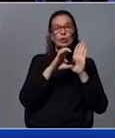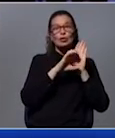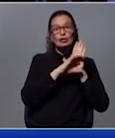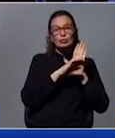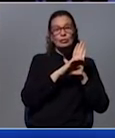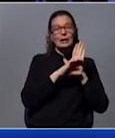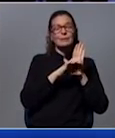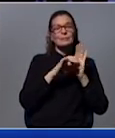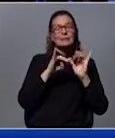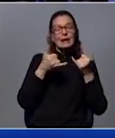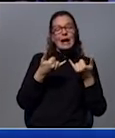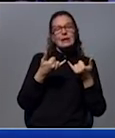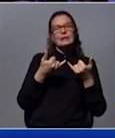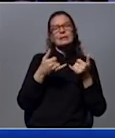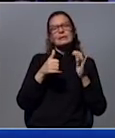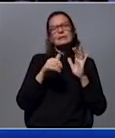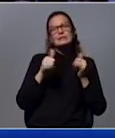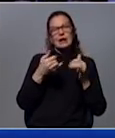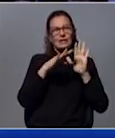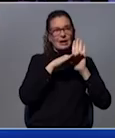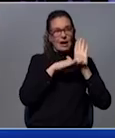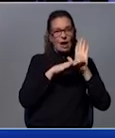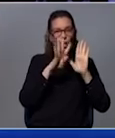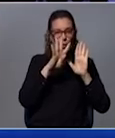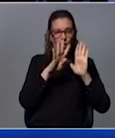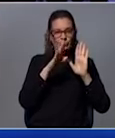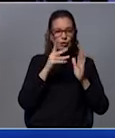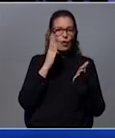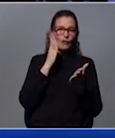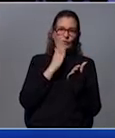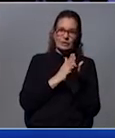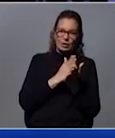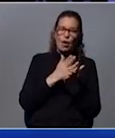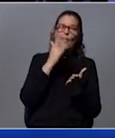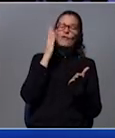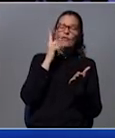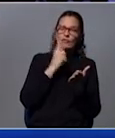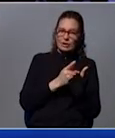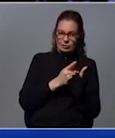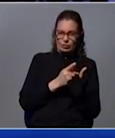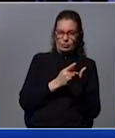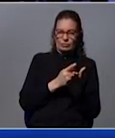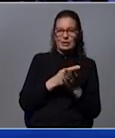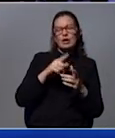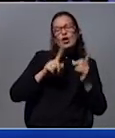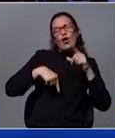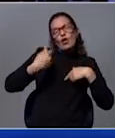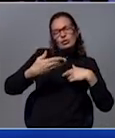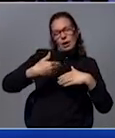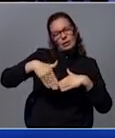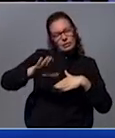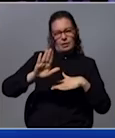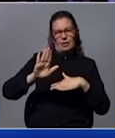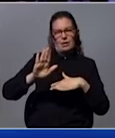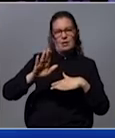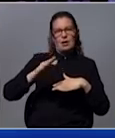que hay disposiciones de las cuatro que son de obligatorio cumplimiento y otras que pueden quedar a consideración del